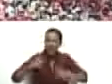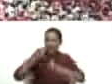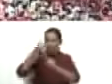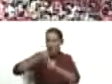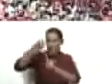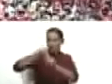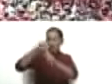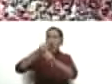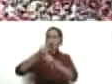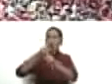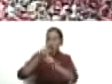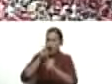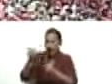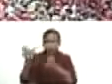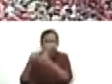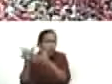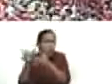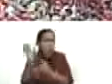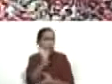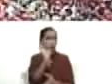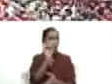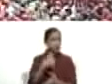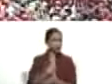¿Ellos o nosotros?